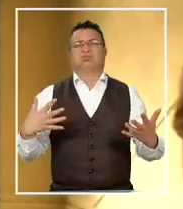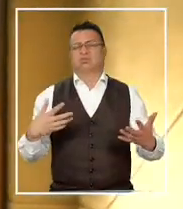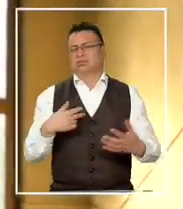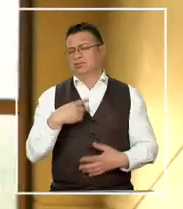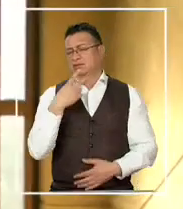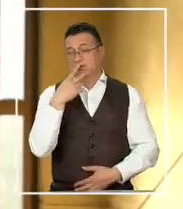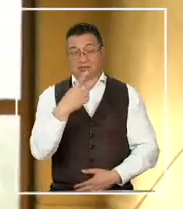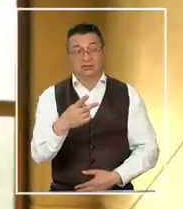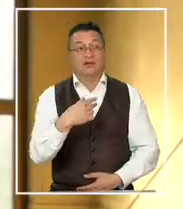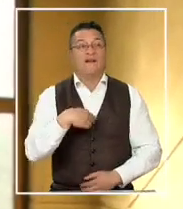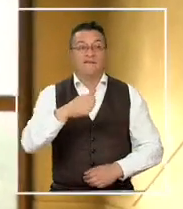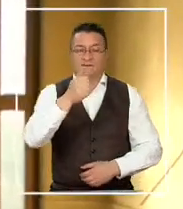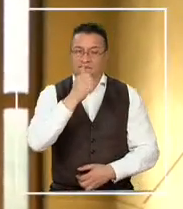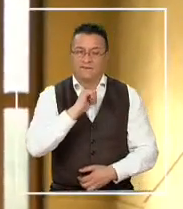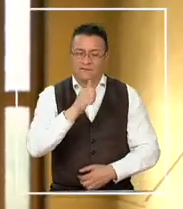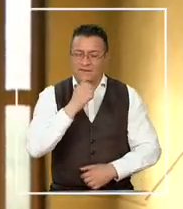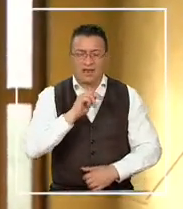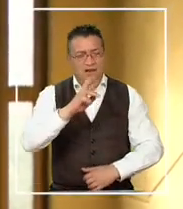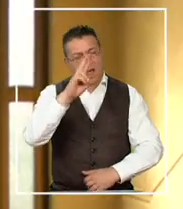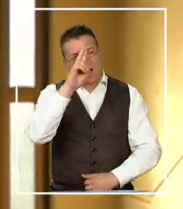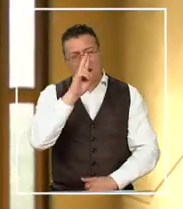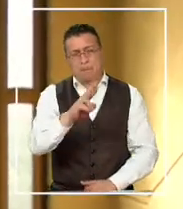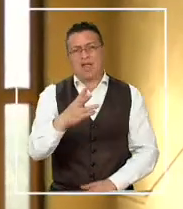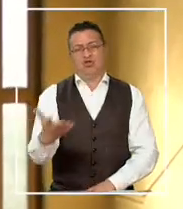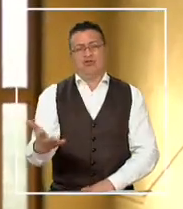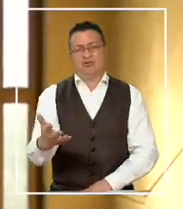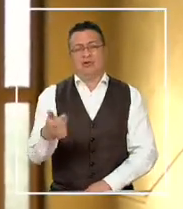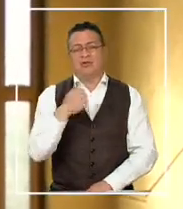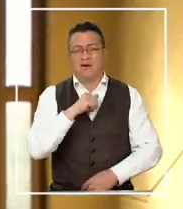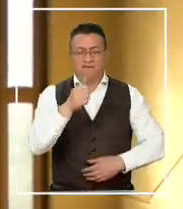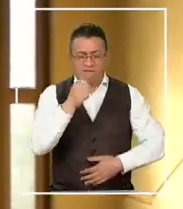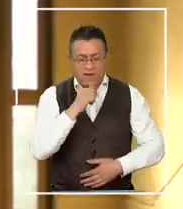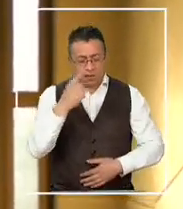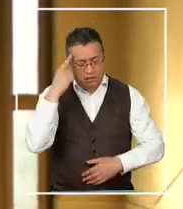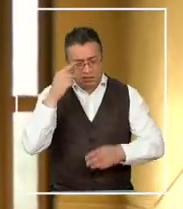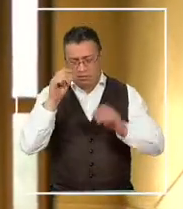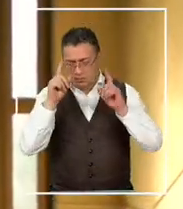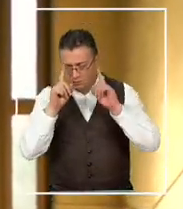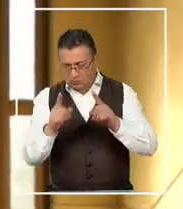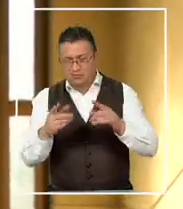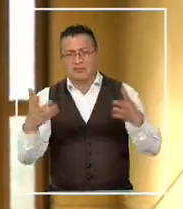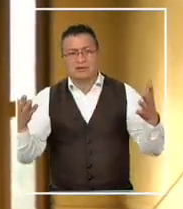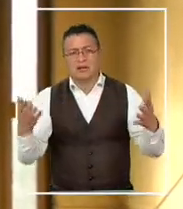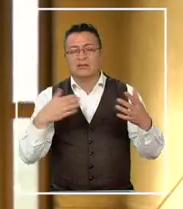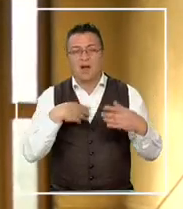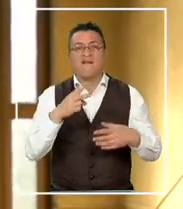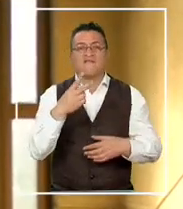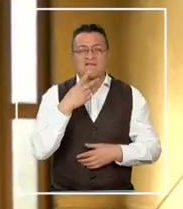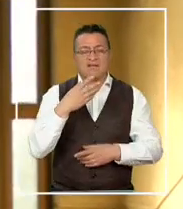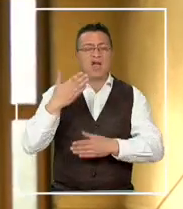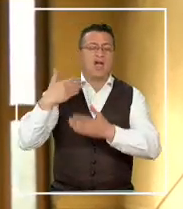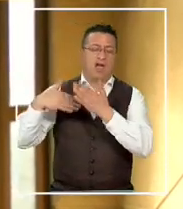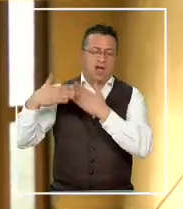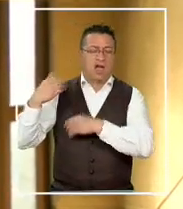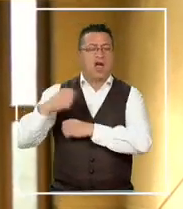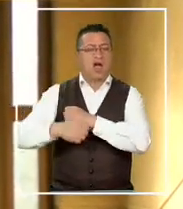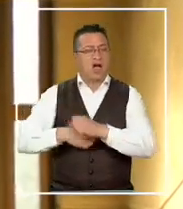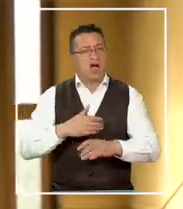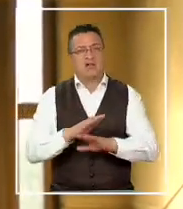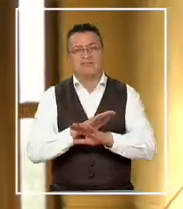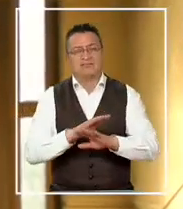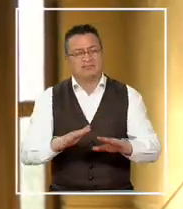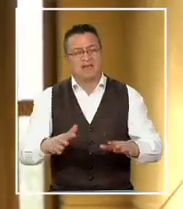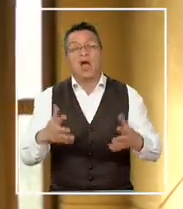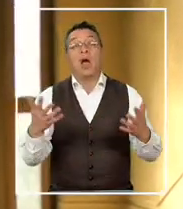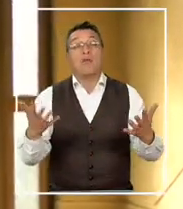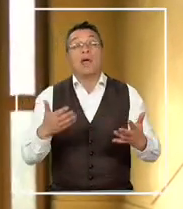encuentro una falta de respeto, una falta de consideración con lo que hemos vivido hace muchos años atrás, pero